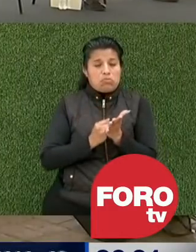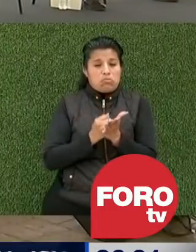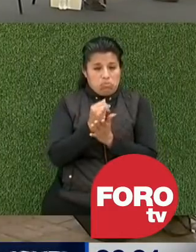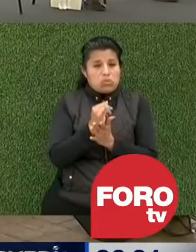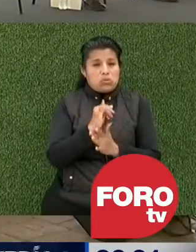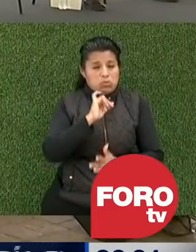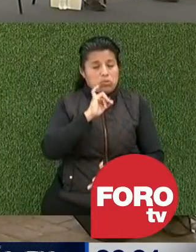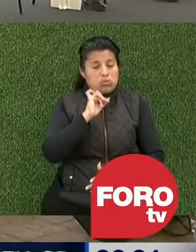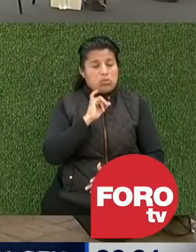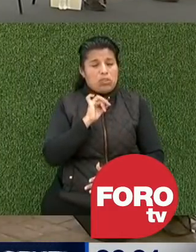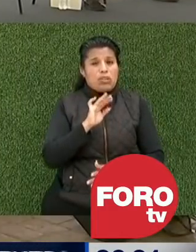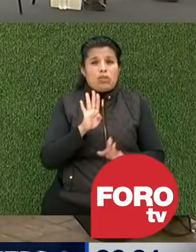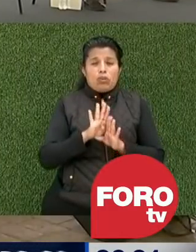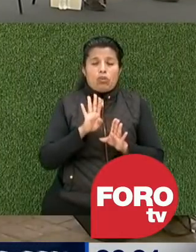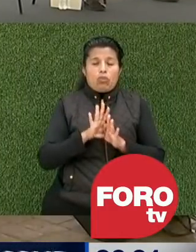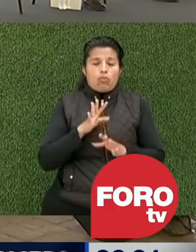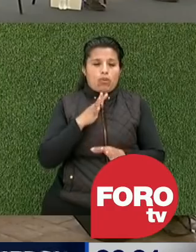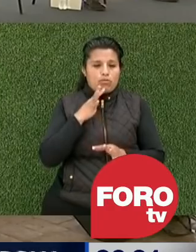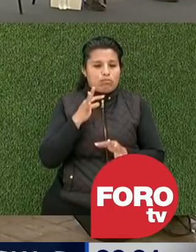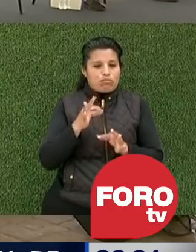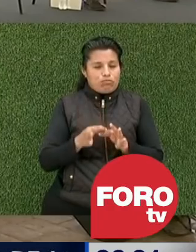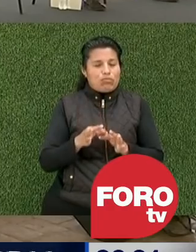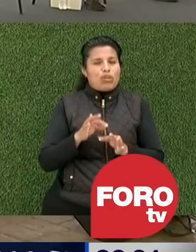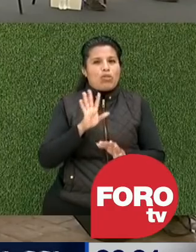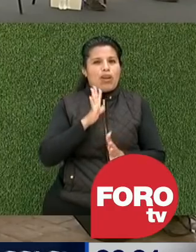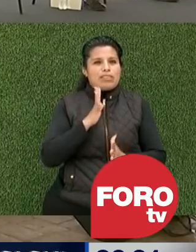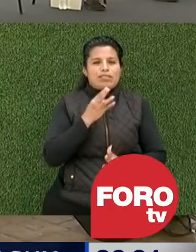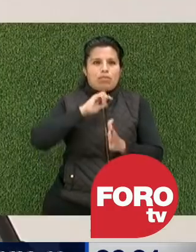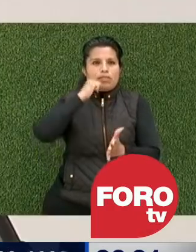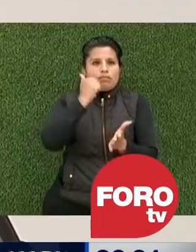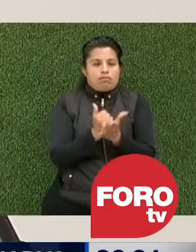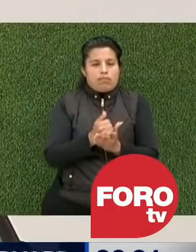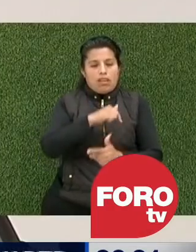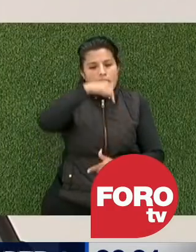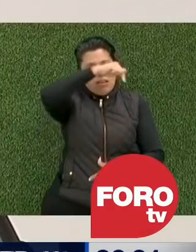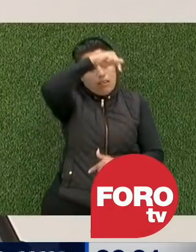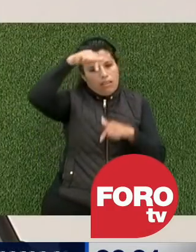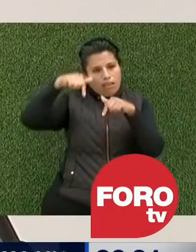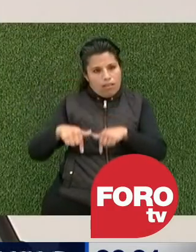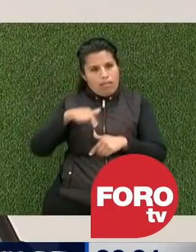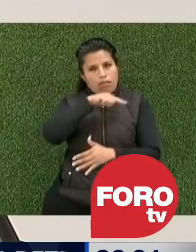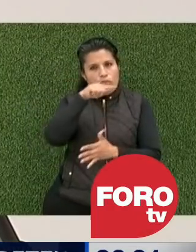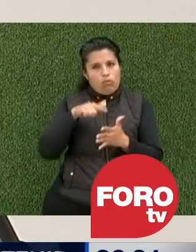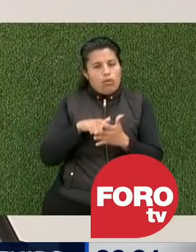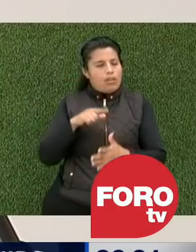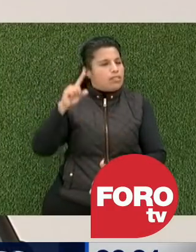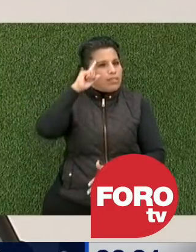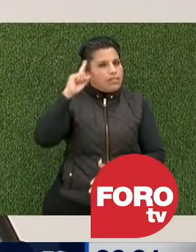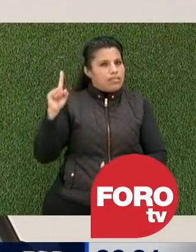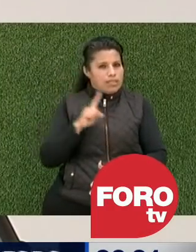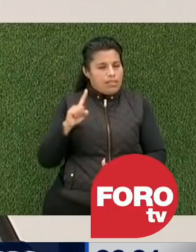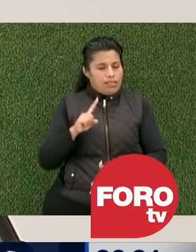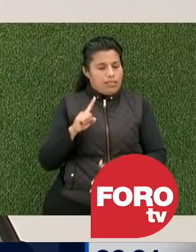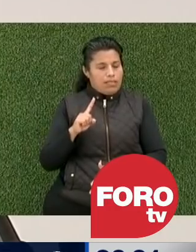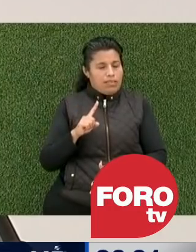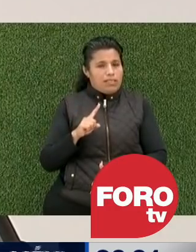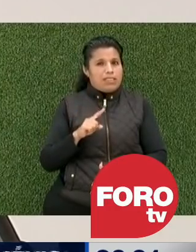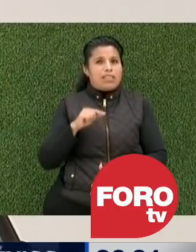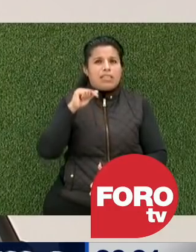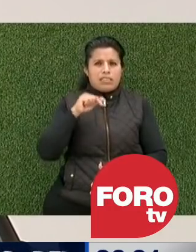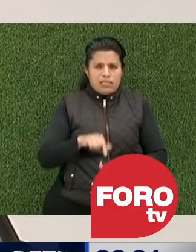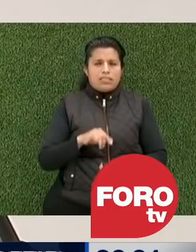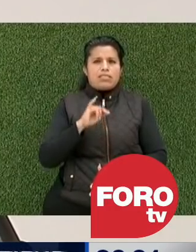En Zacatecas, ayer el presidente Andrés Manuel López Obrador señaló que el envío de remesas está salvando al país de la crisis económica derivada